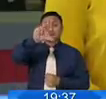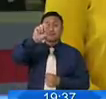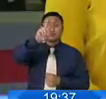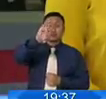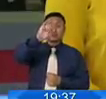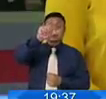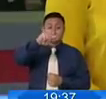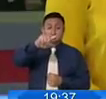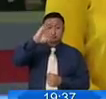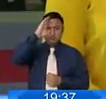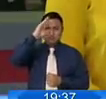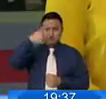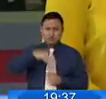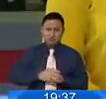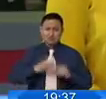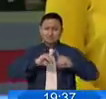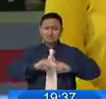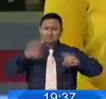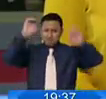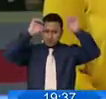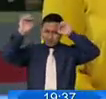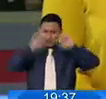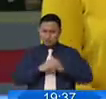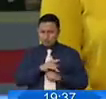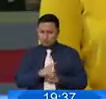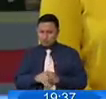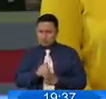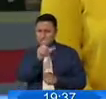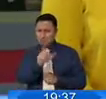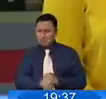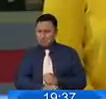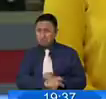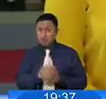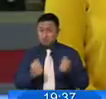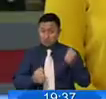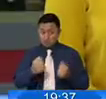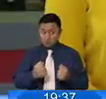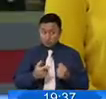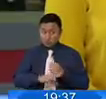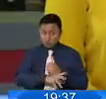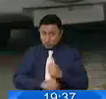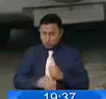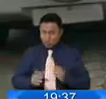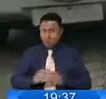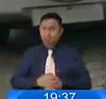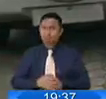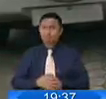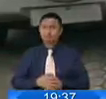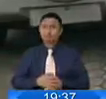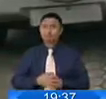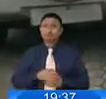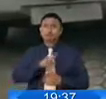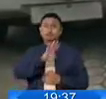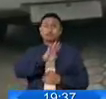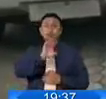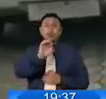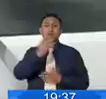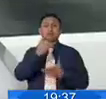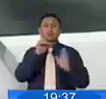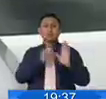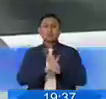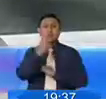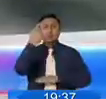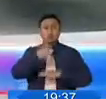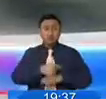Nacional implementó varias estrategias para evitar posibles extorsiones a los propietarios de los autos. Cerca de 40 denuncias al día